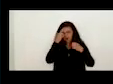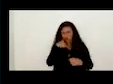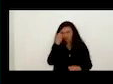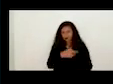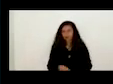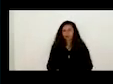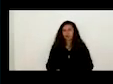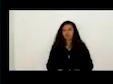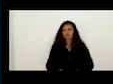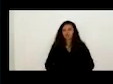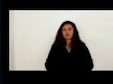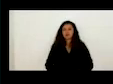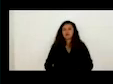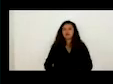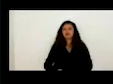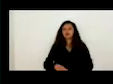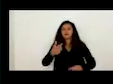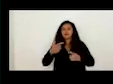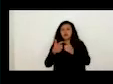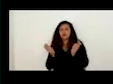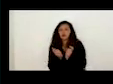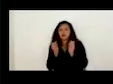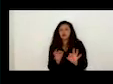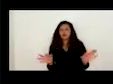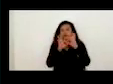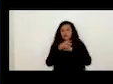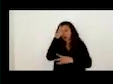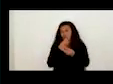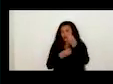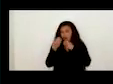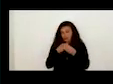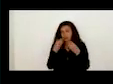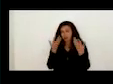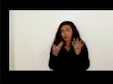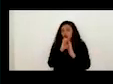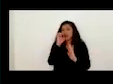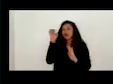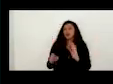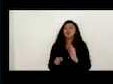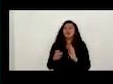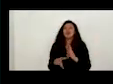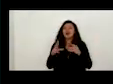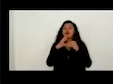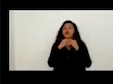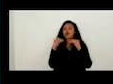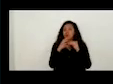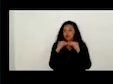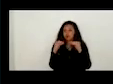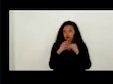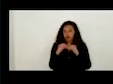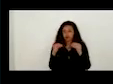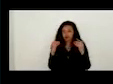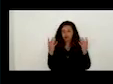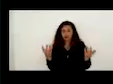Y otro grupo bien importante de alimentos, que son, por ejemplo, las frutas, y las cuales creo que todos